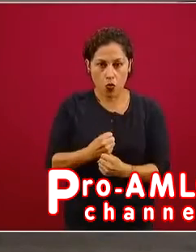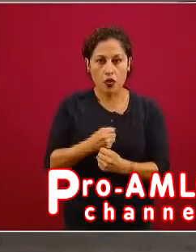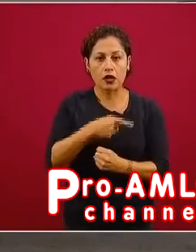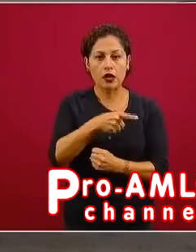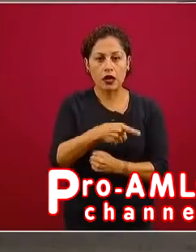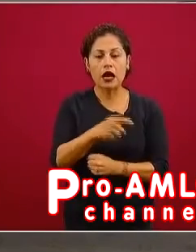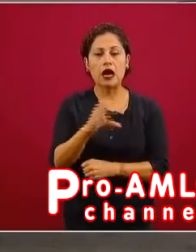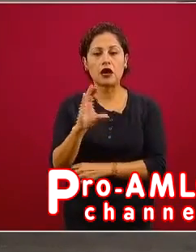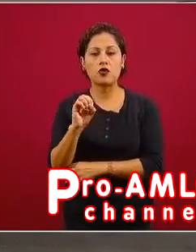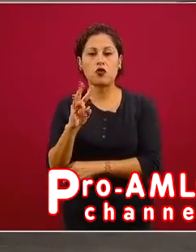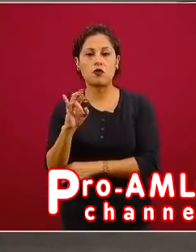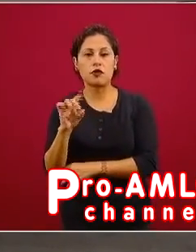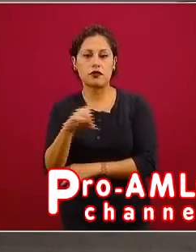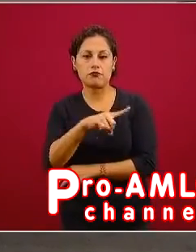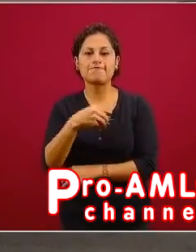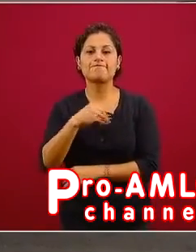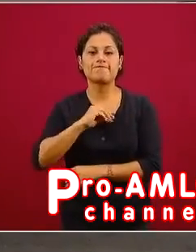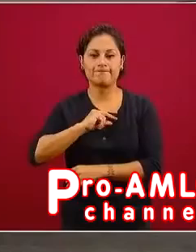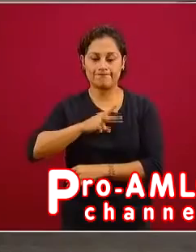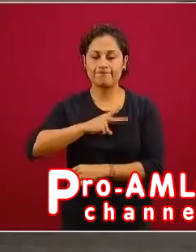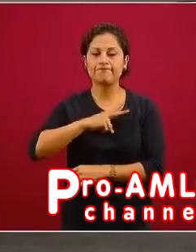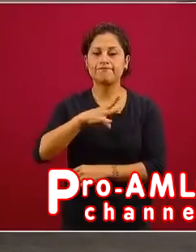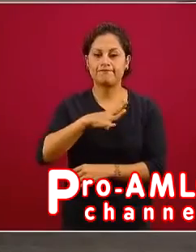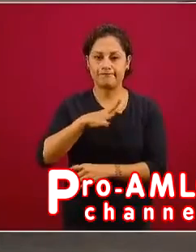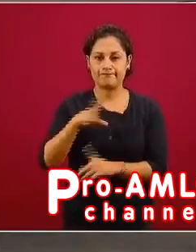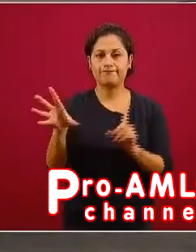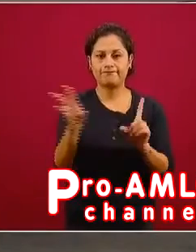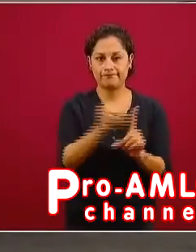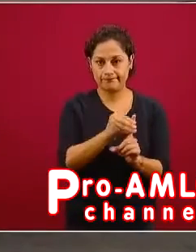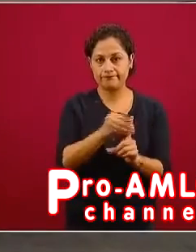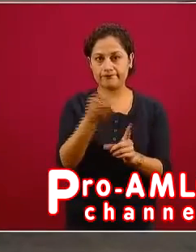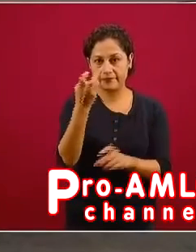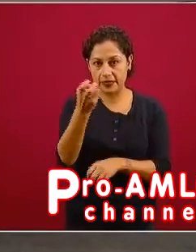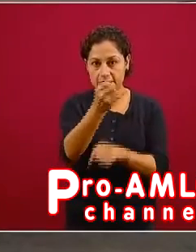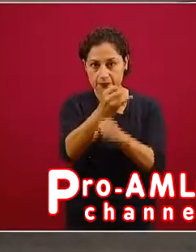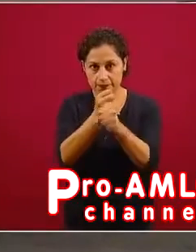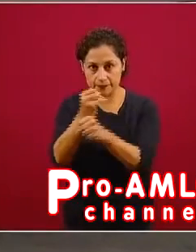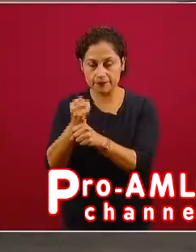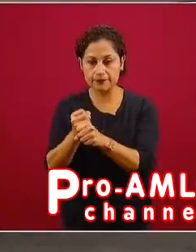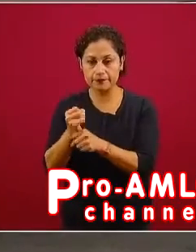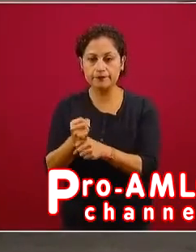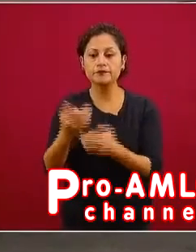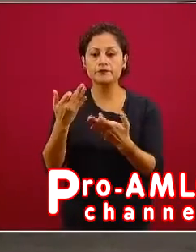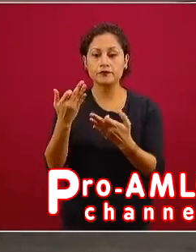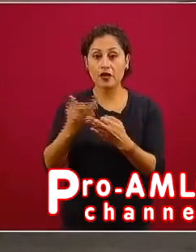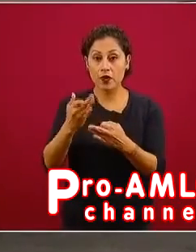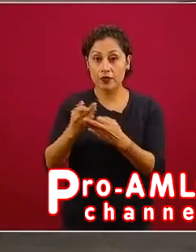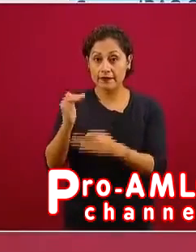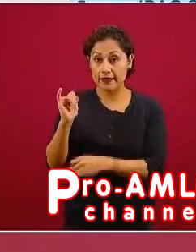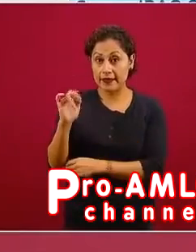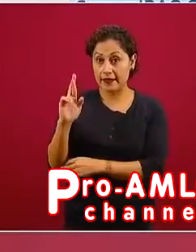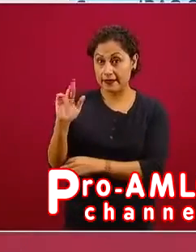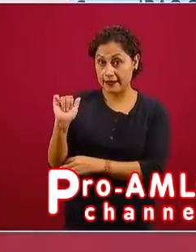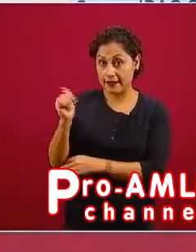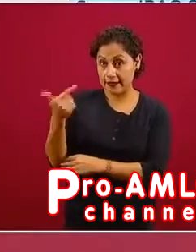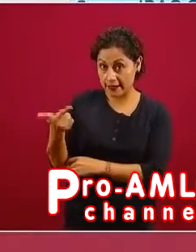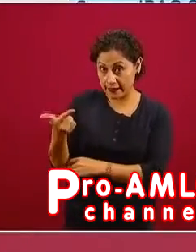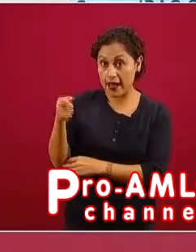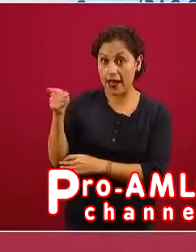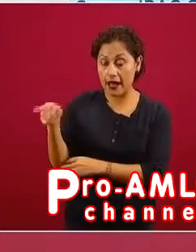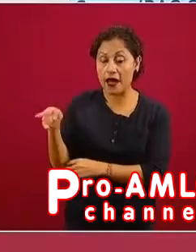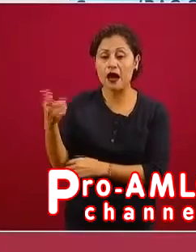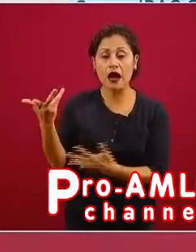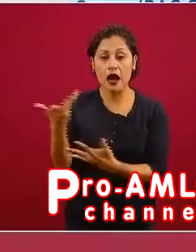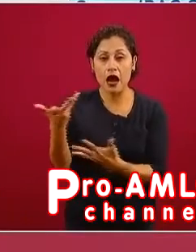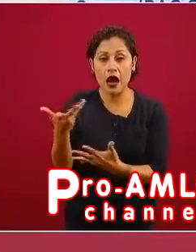Esta red se compone del sistema de notificación y análisis y geolocalización de los hospitales